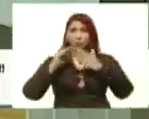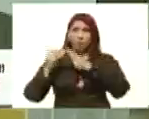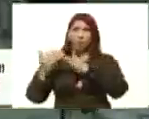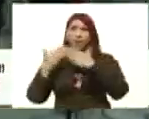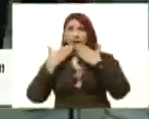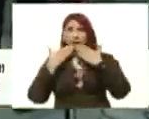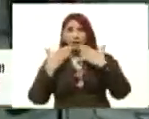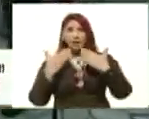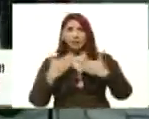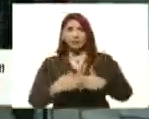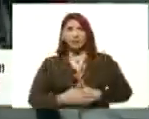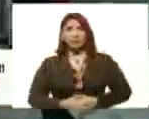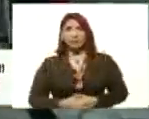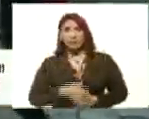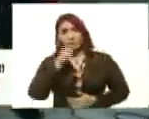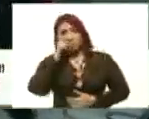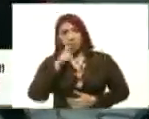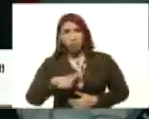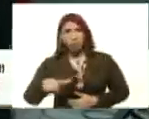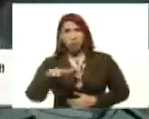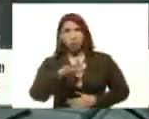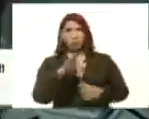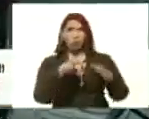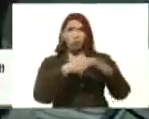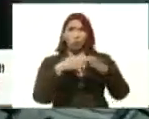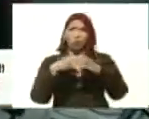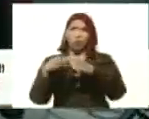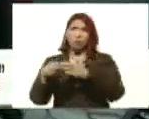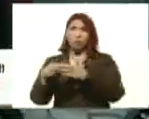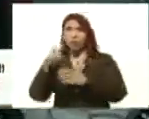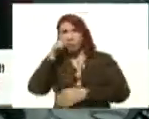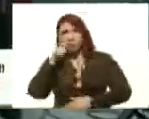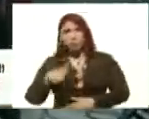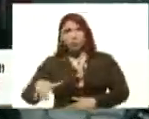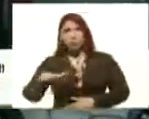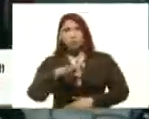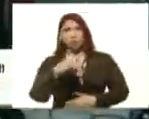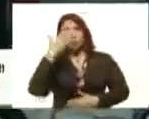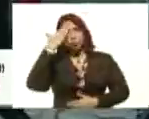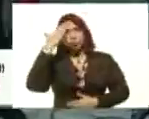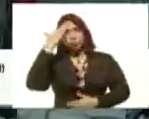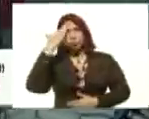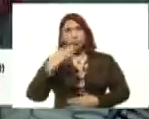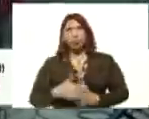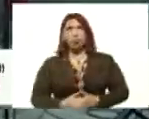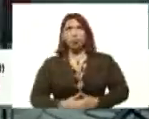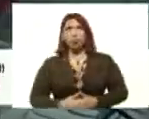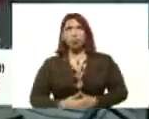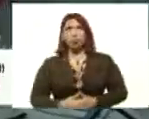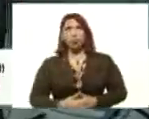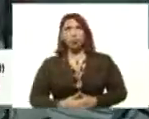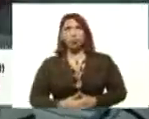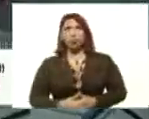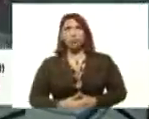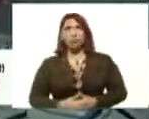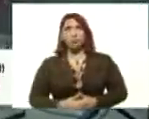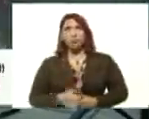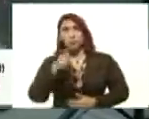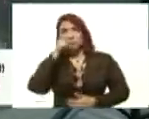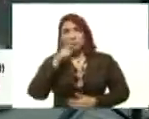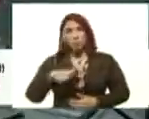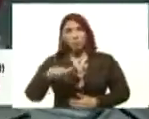gracias precisamente a un pueblo organizado, a un pueblo que supo pedir, exigir. Es el pueblo que